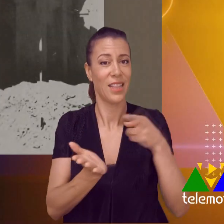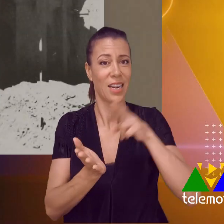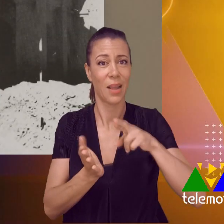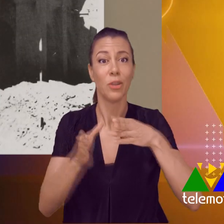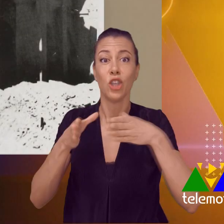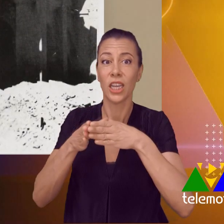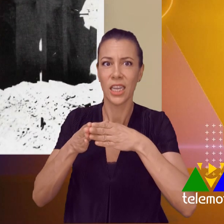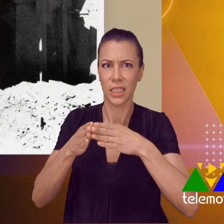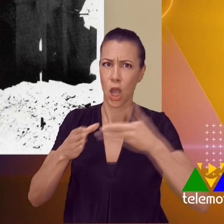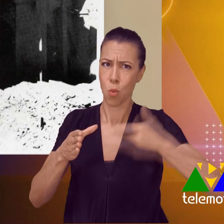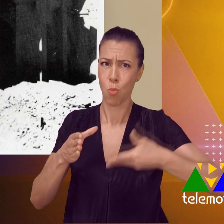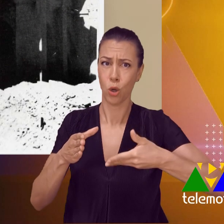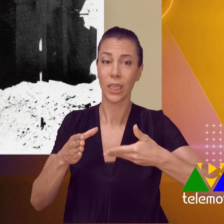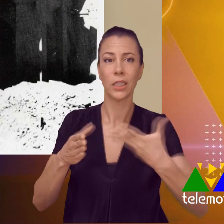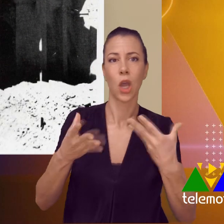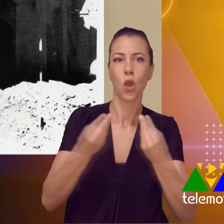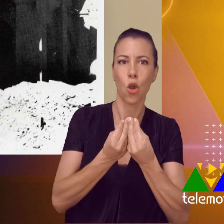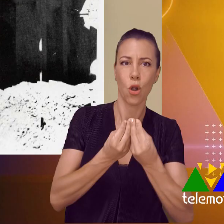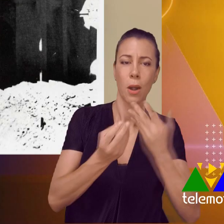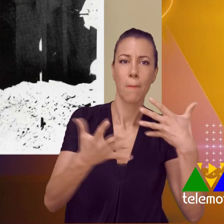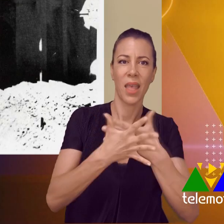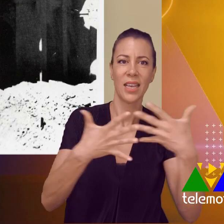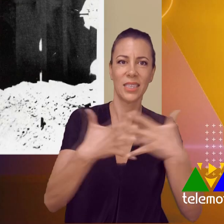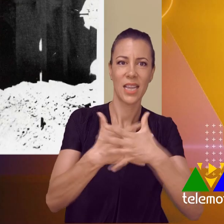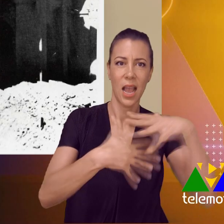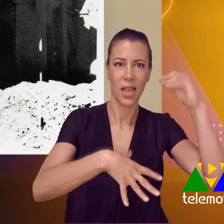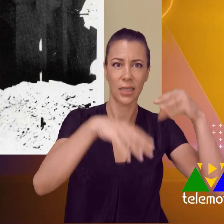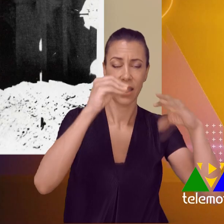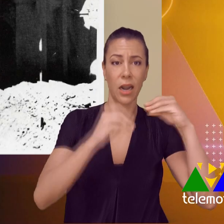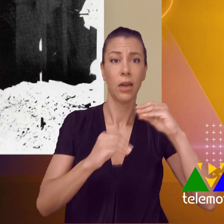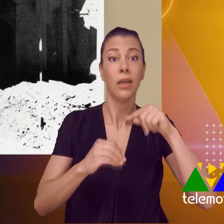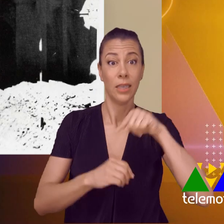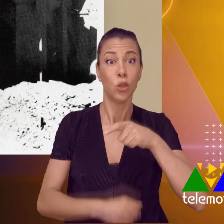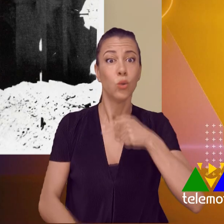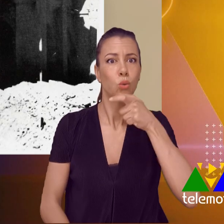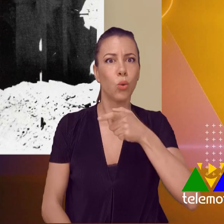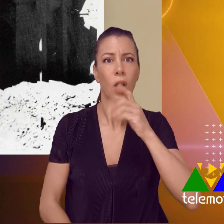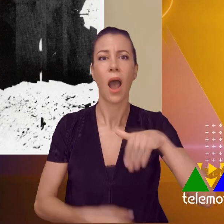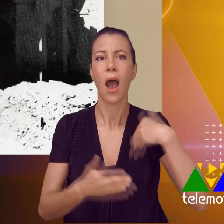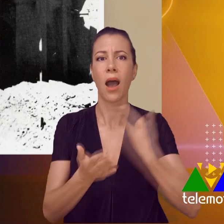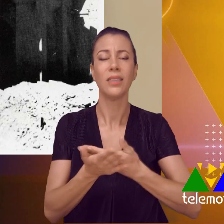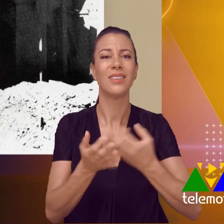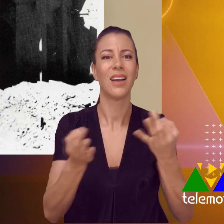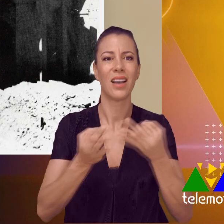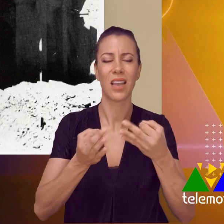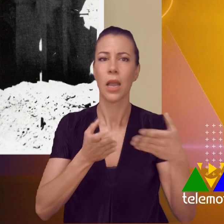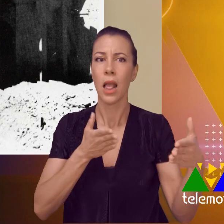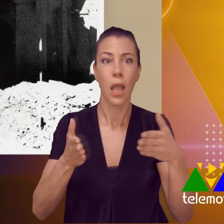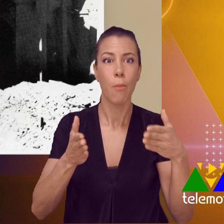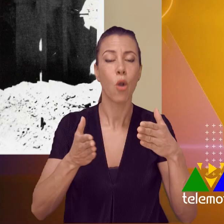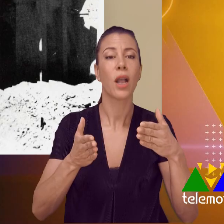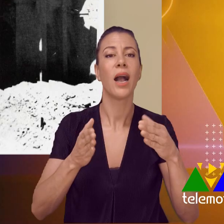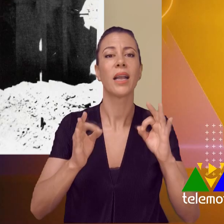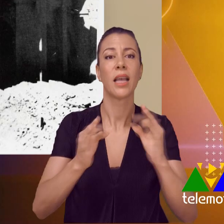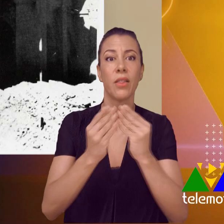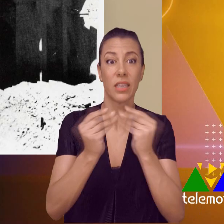y una catedral, ¿no? Evidentemente la colegiata dura hasta la época de las desamortizaciones, que desaparece el tema